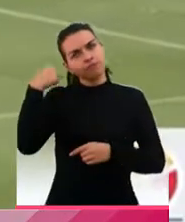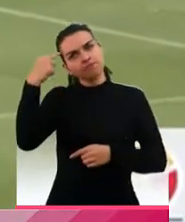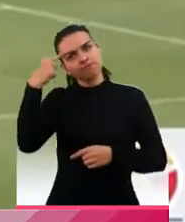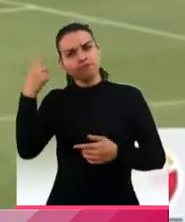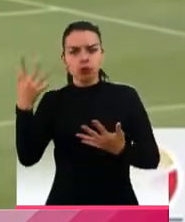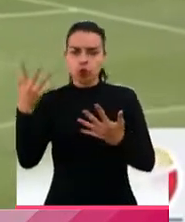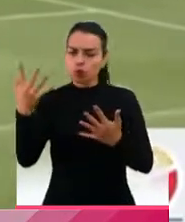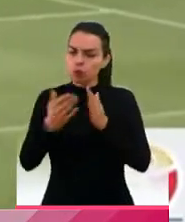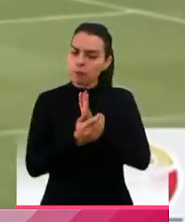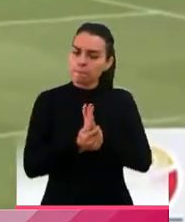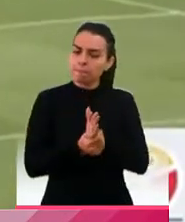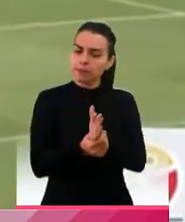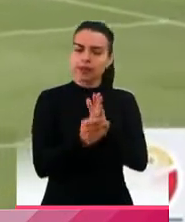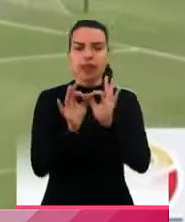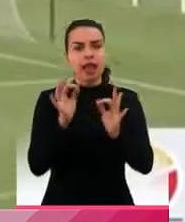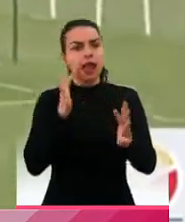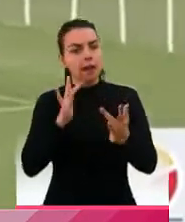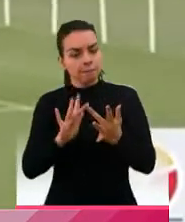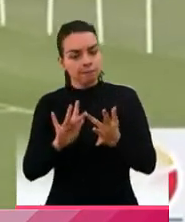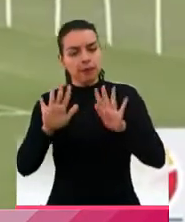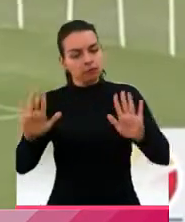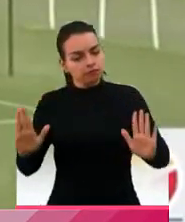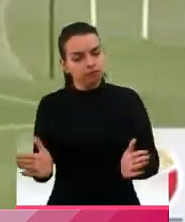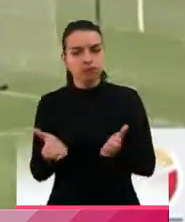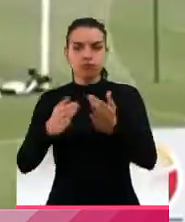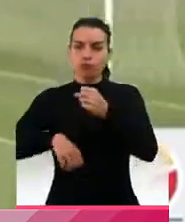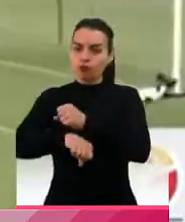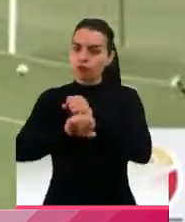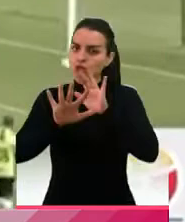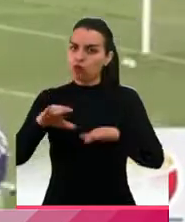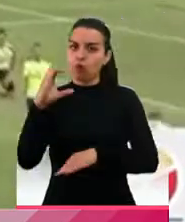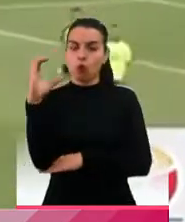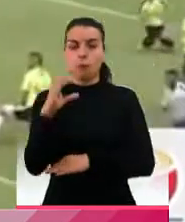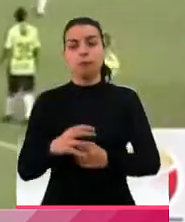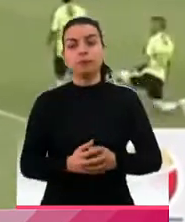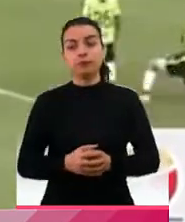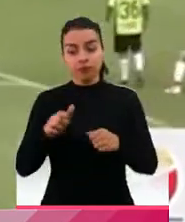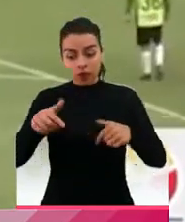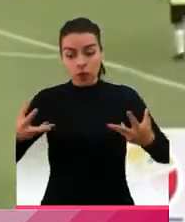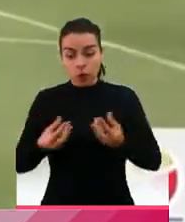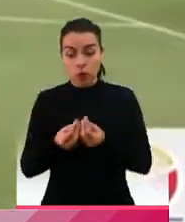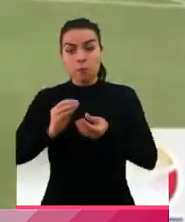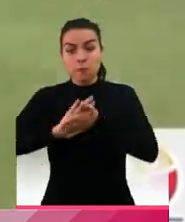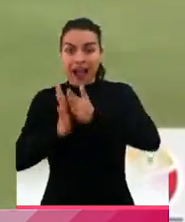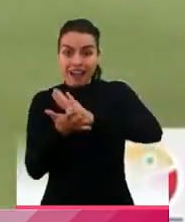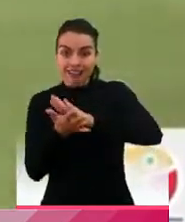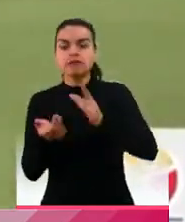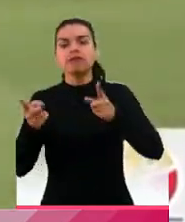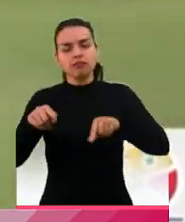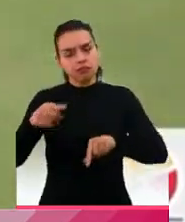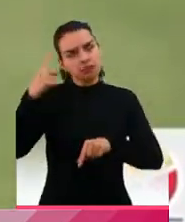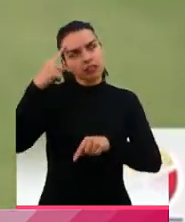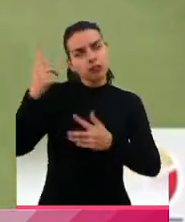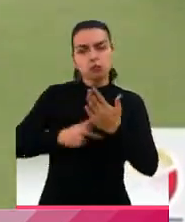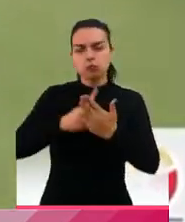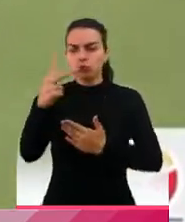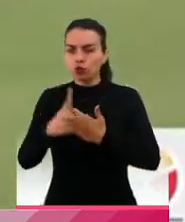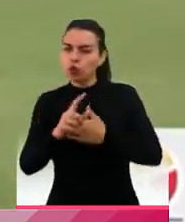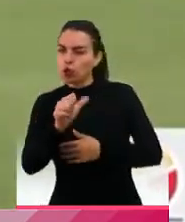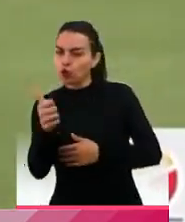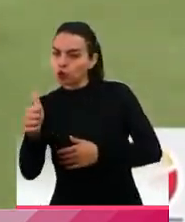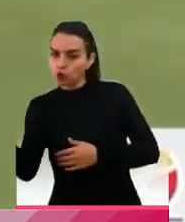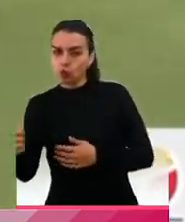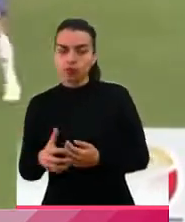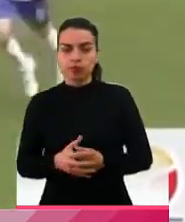una estabilidad en el fútbol profesional colombiano. Además del equipo de mayores, La Paz está trabajando a la par en otros 3 proyectos. ¡Lo hizo!